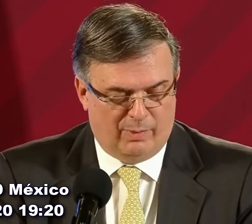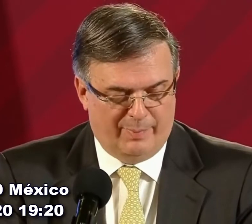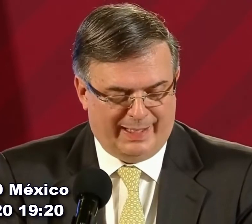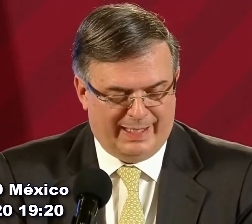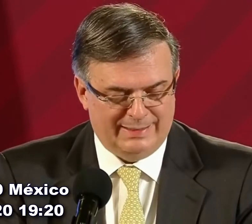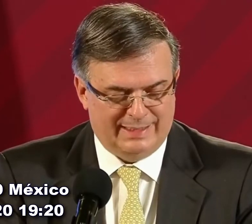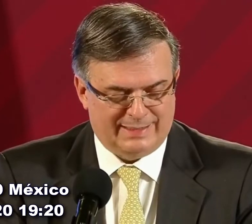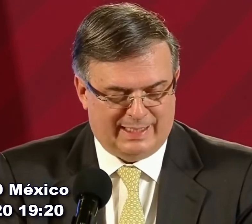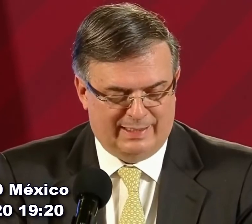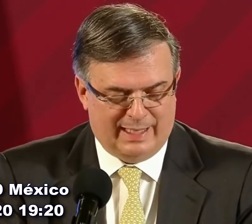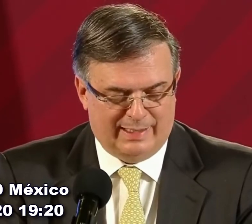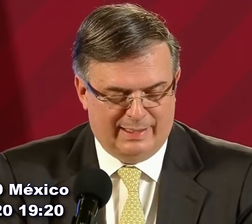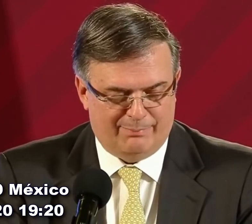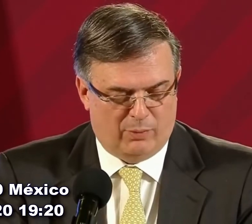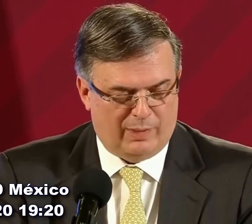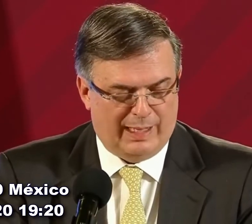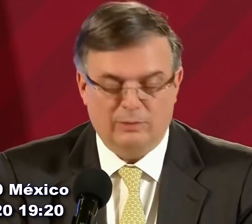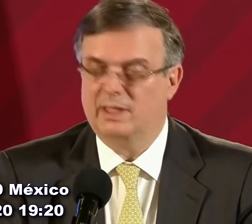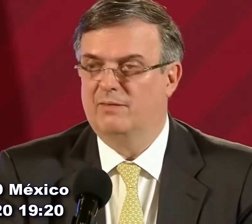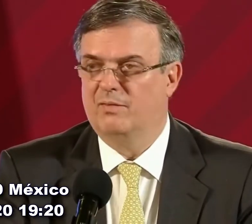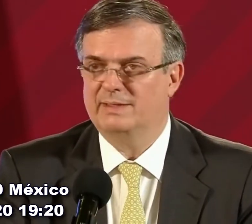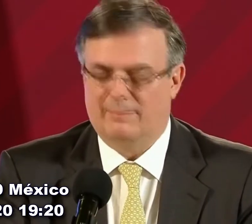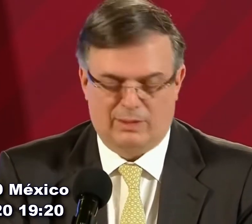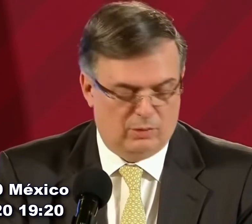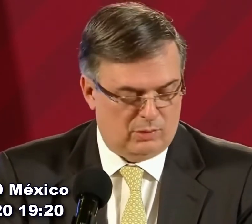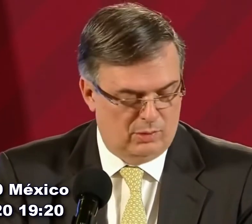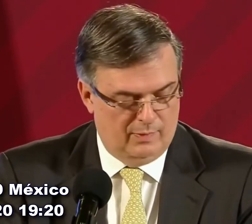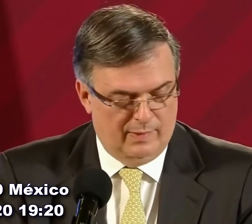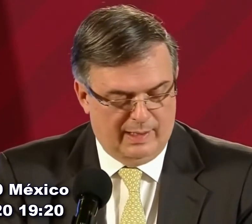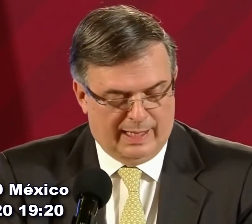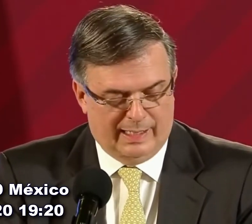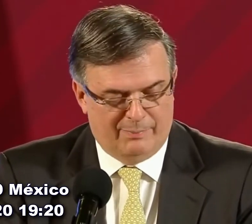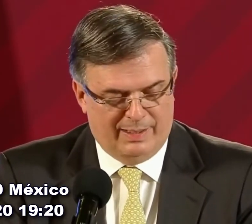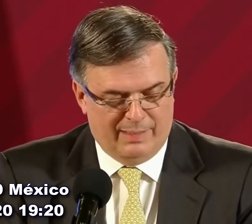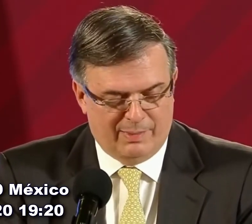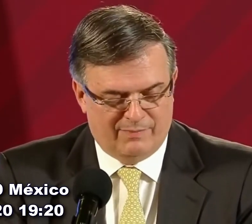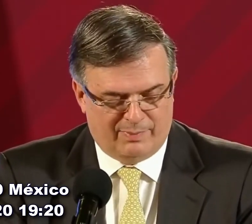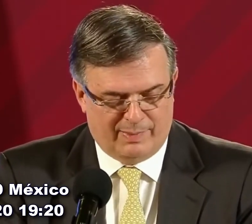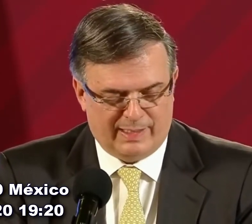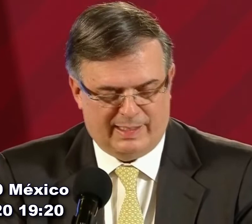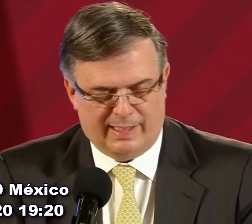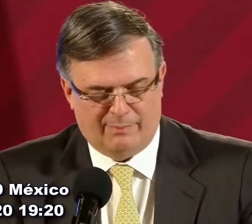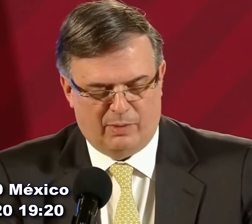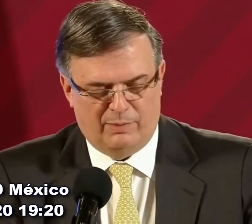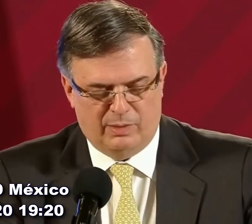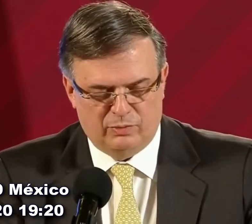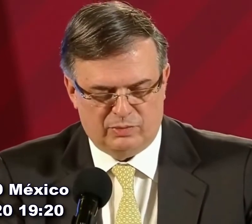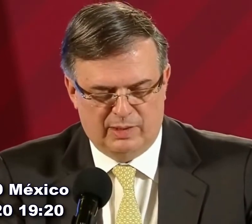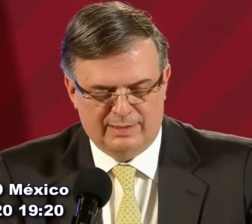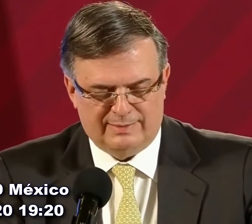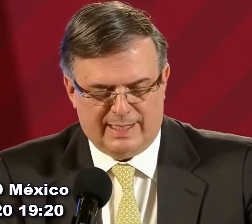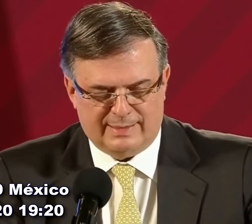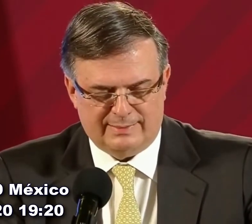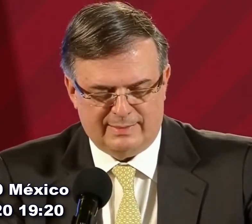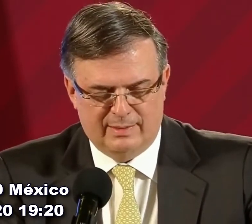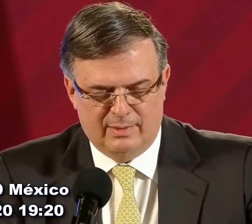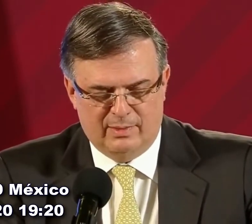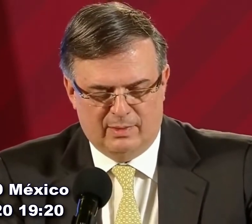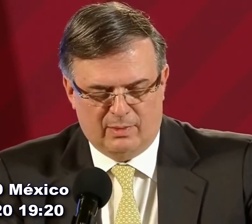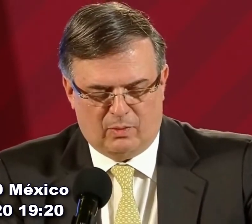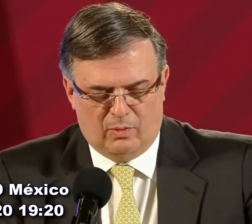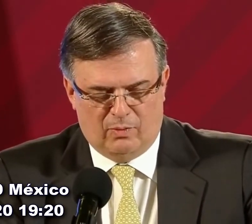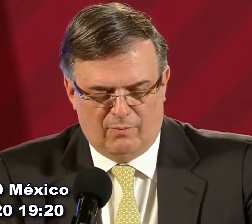declara como emergencia sanitaria por causa de fuerza mayor a la epidemia de enfermedad generada por el virus